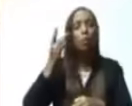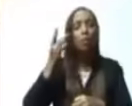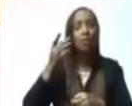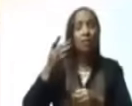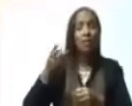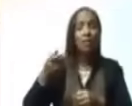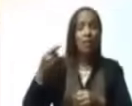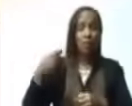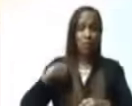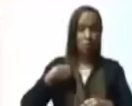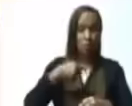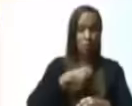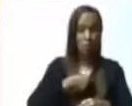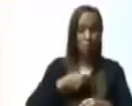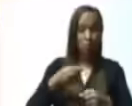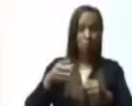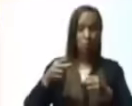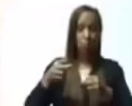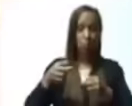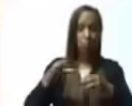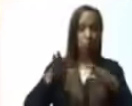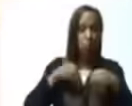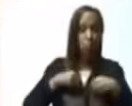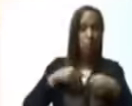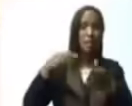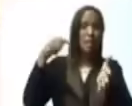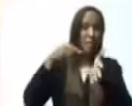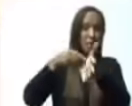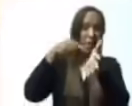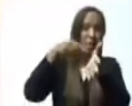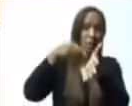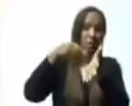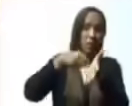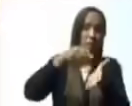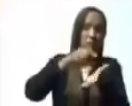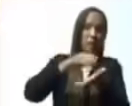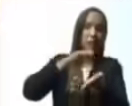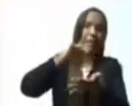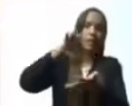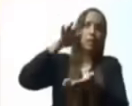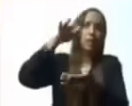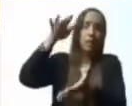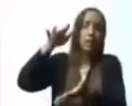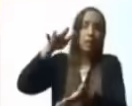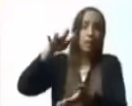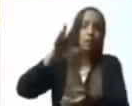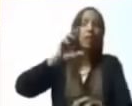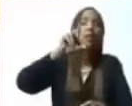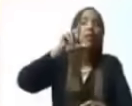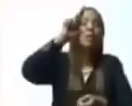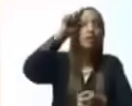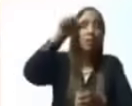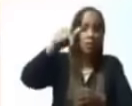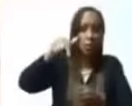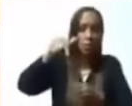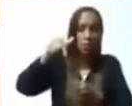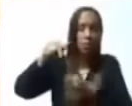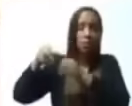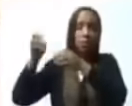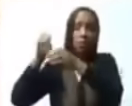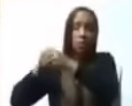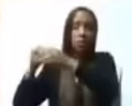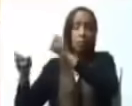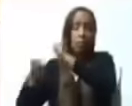el fondo monetario internacional tuvo que intervenir la administración de nuestra economía un